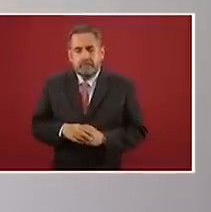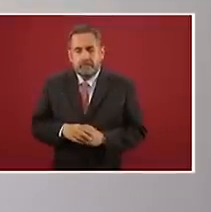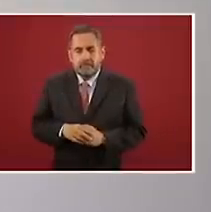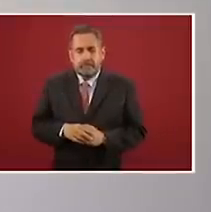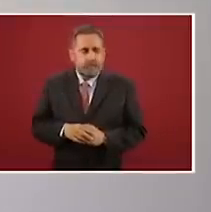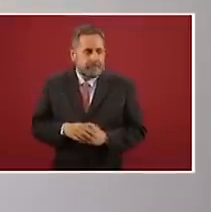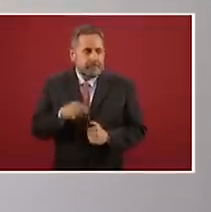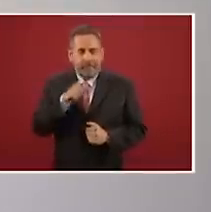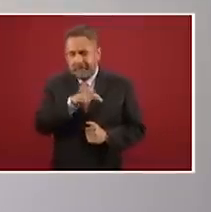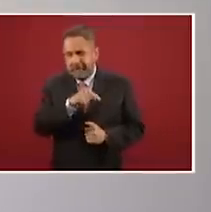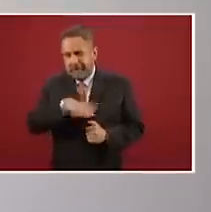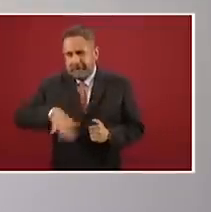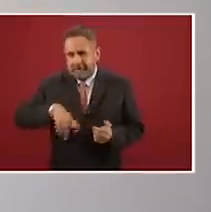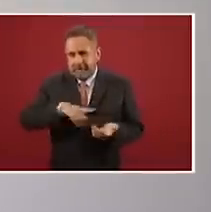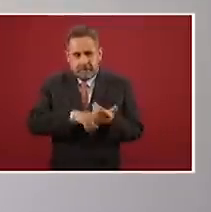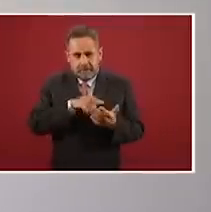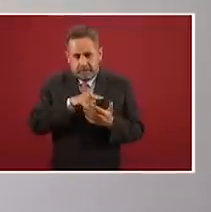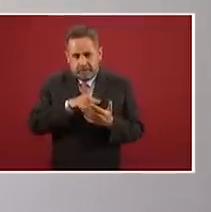estas condiciones